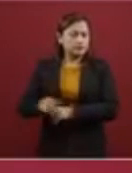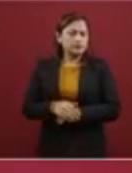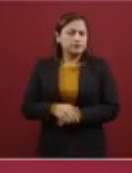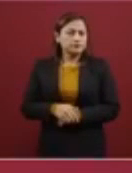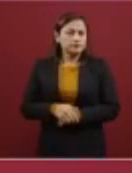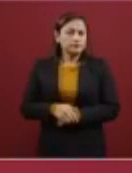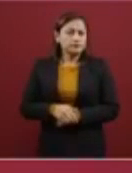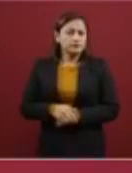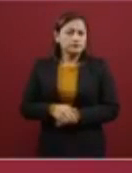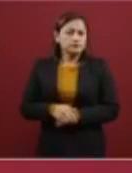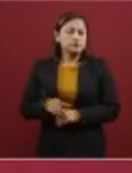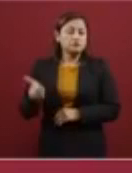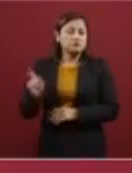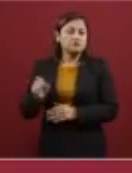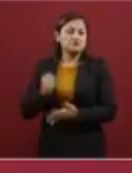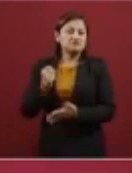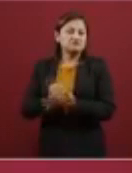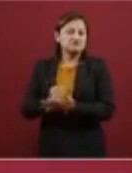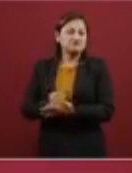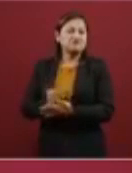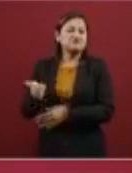cuyo distintivo es la hipocresía,